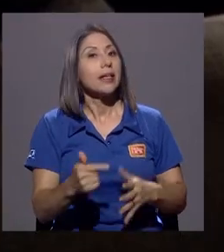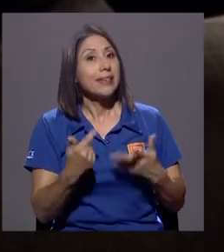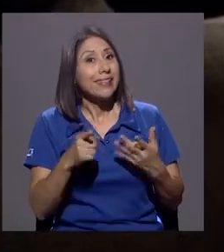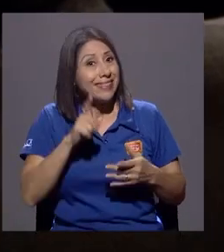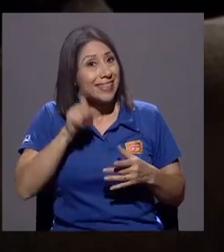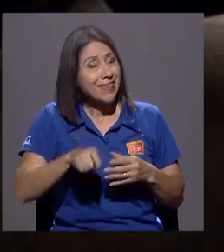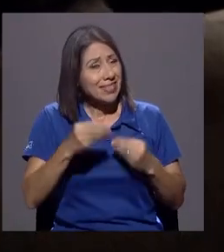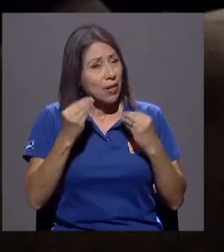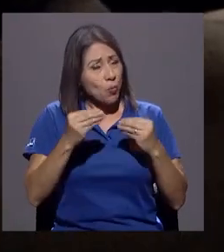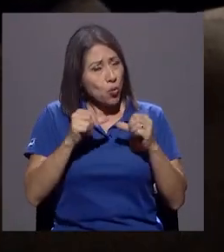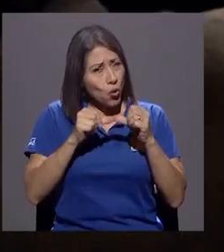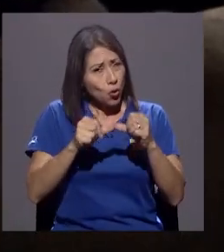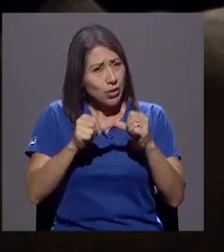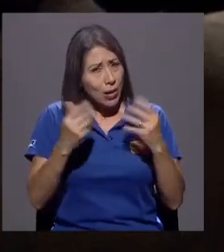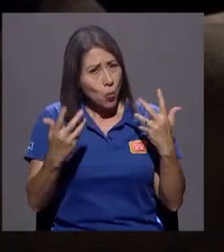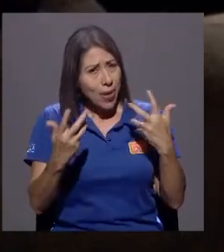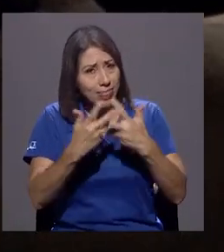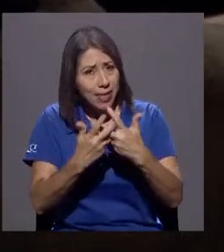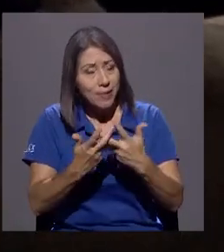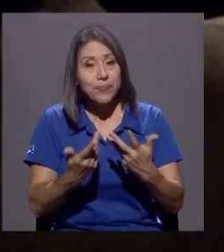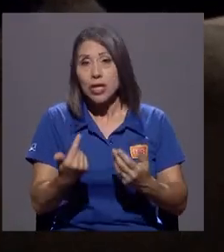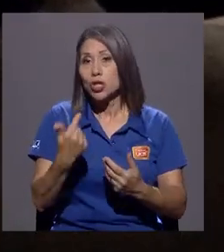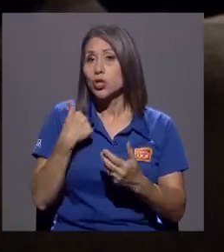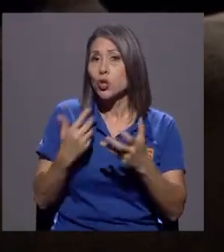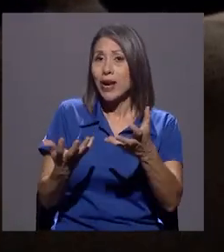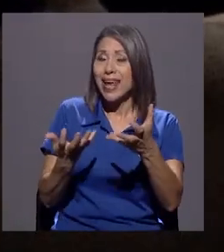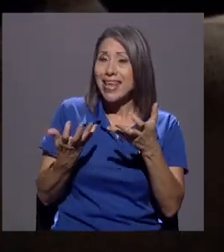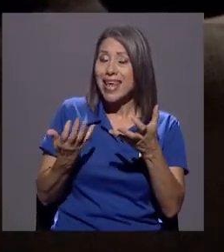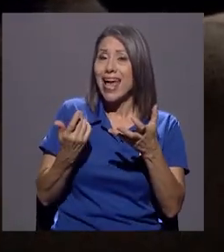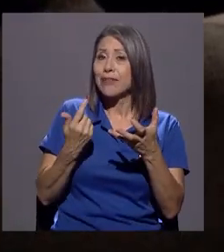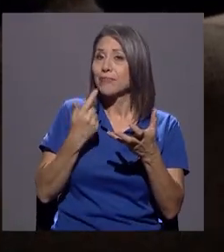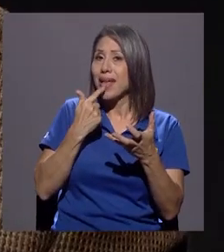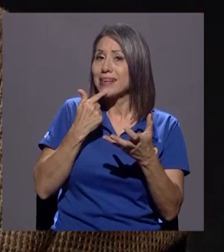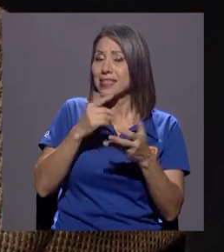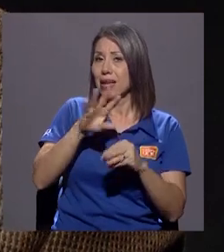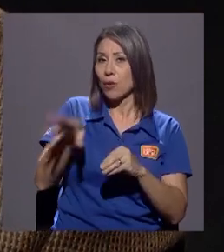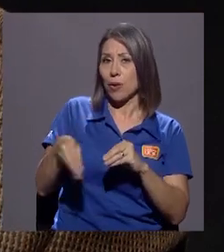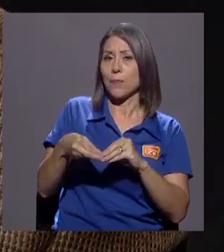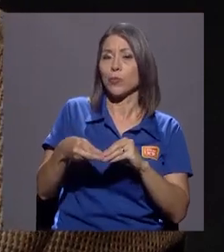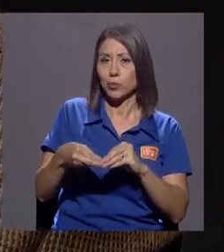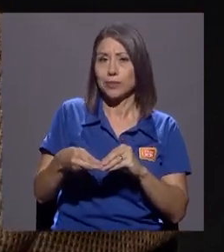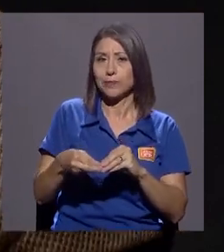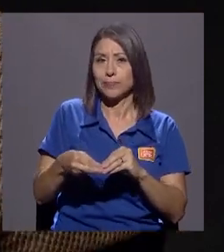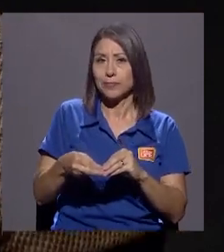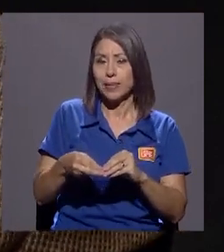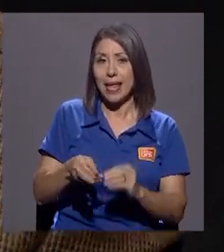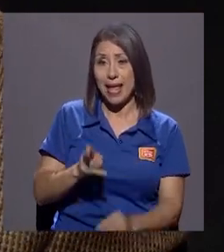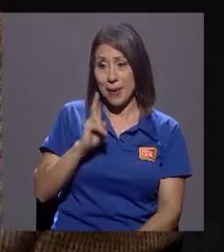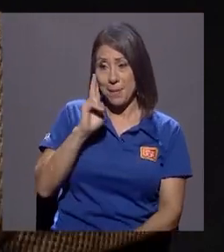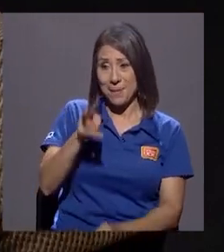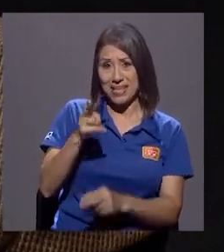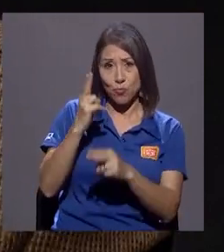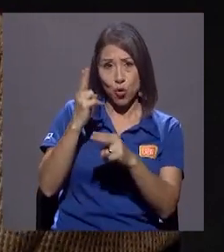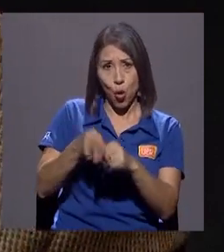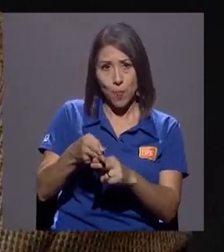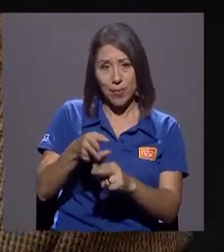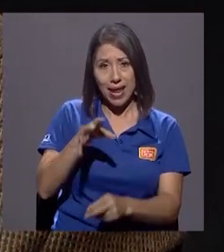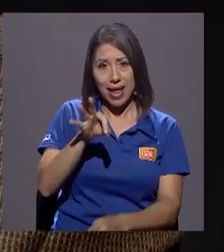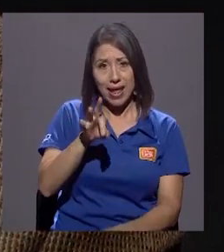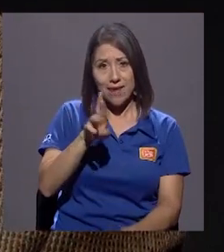ser un consecuente si es que quería ser una una apunta si un apunte el mismo nombre de frente